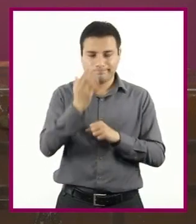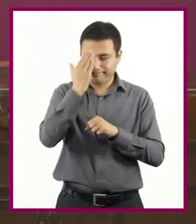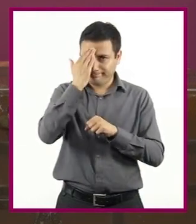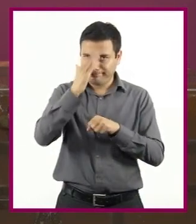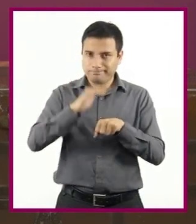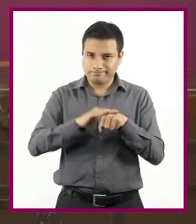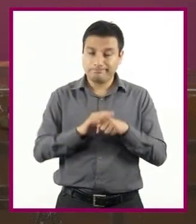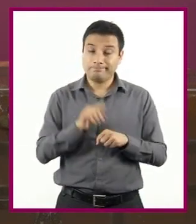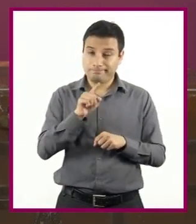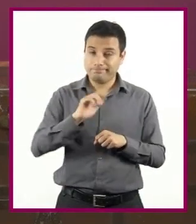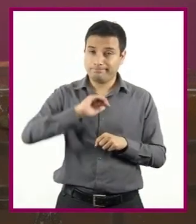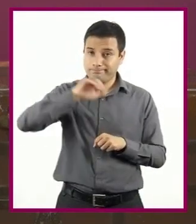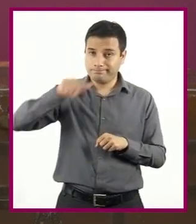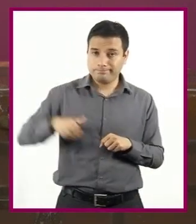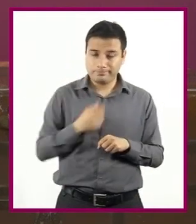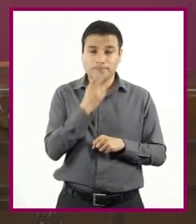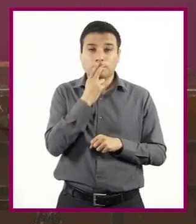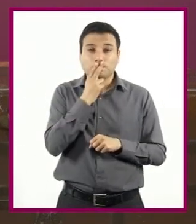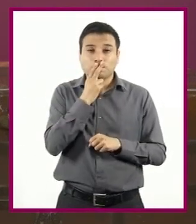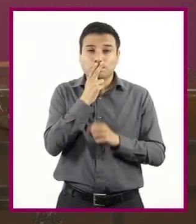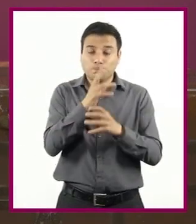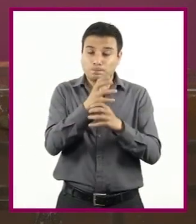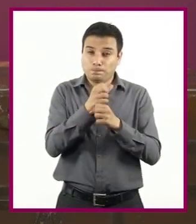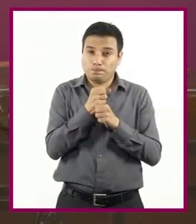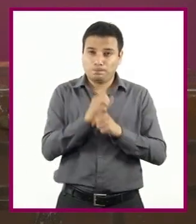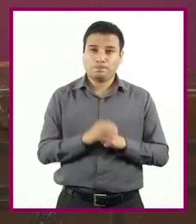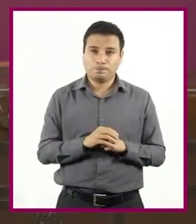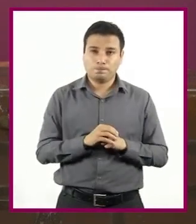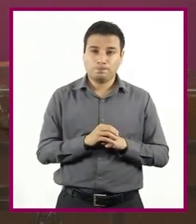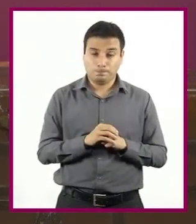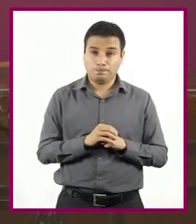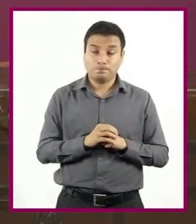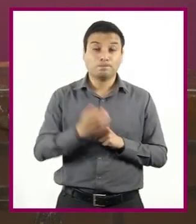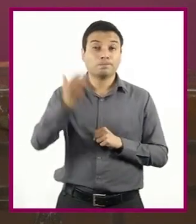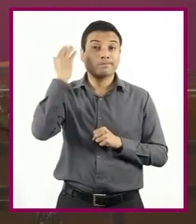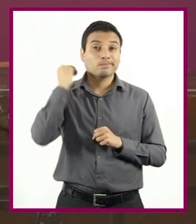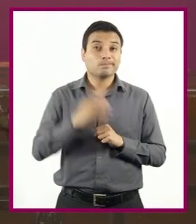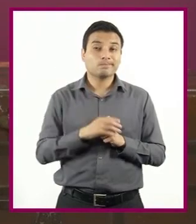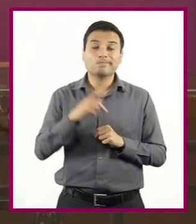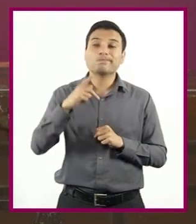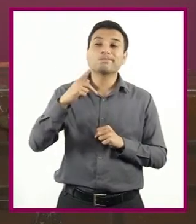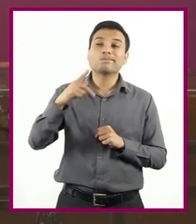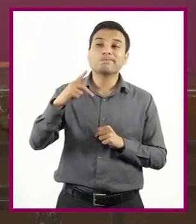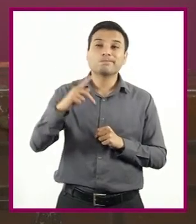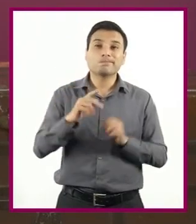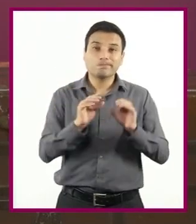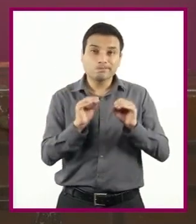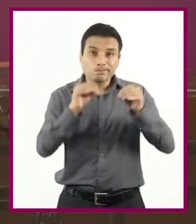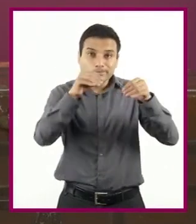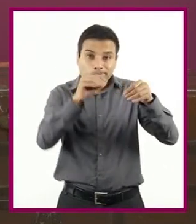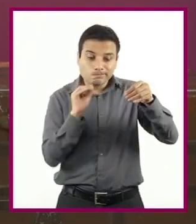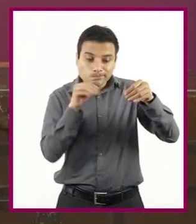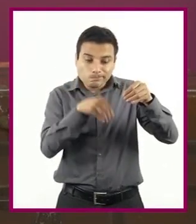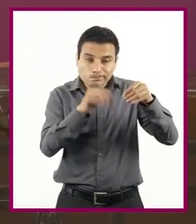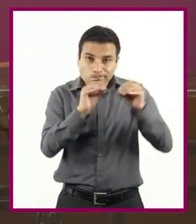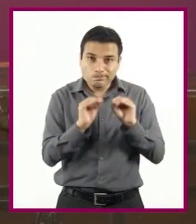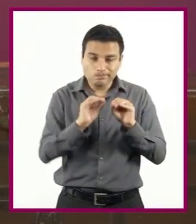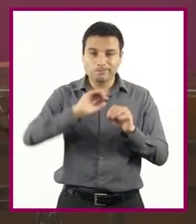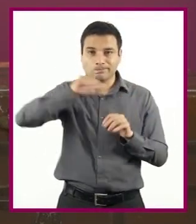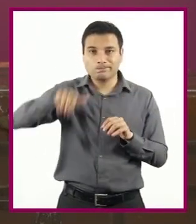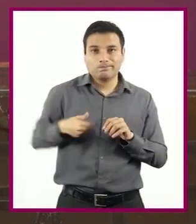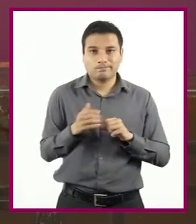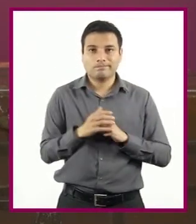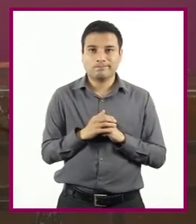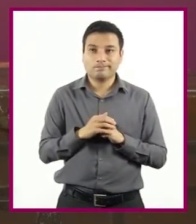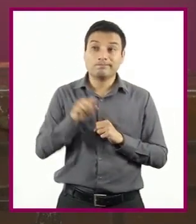de guardarse, de asirse. Las llevaban en su cofre y su petaca nuestros hacedores. Todo viene de